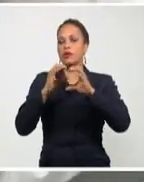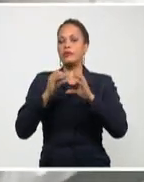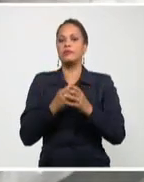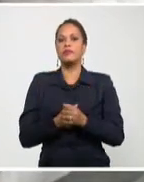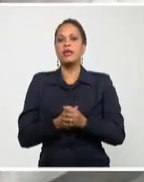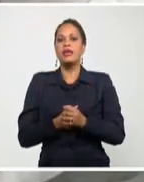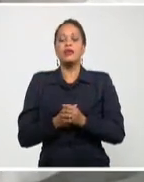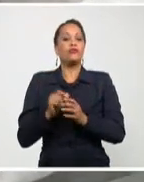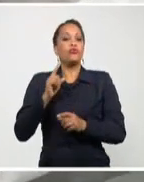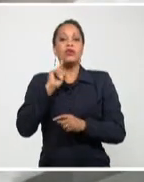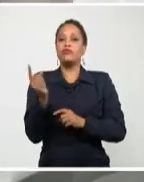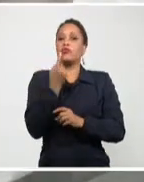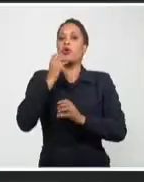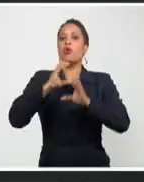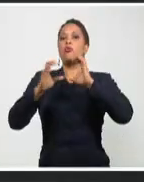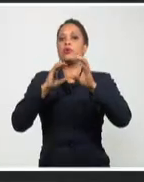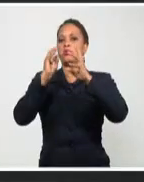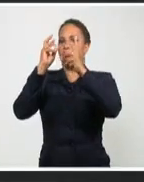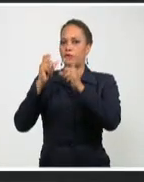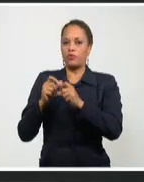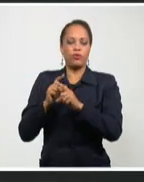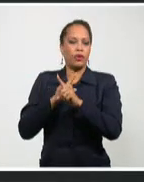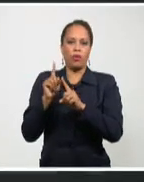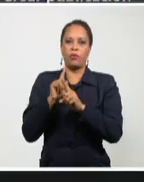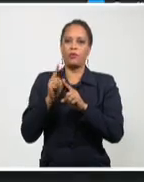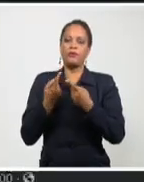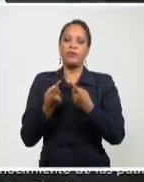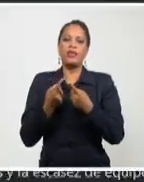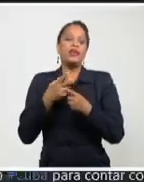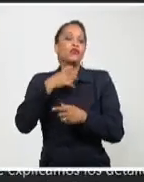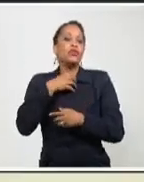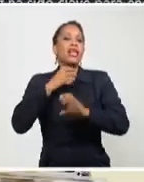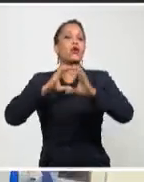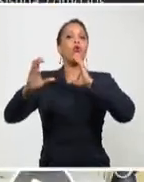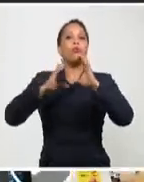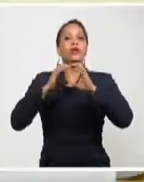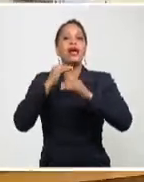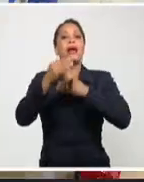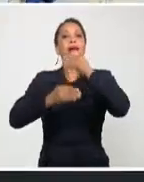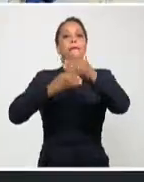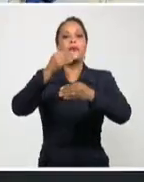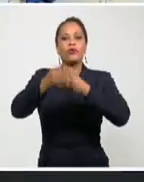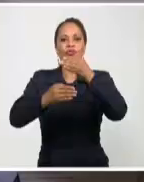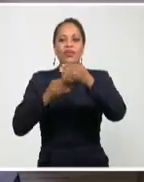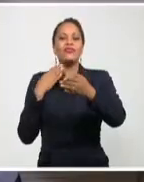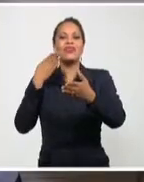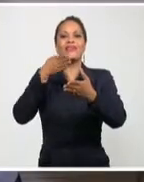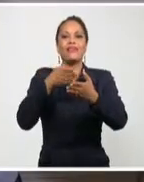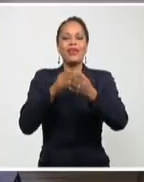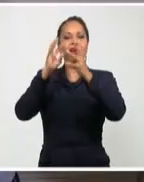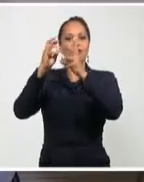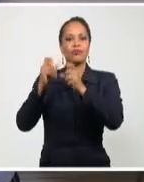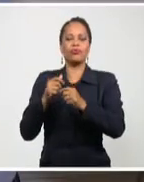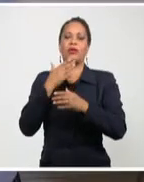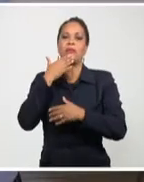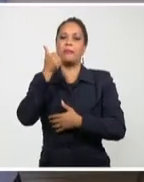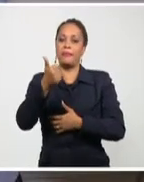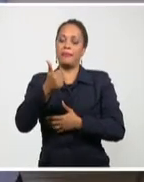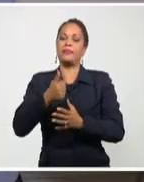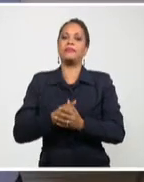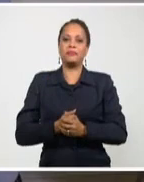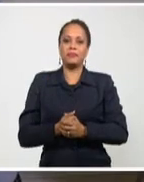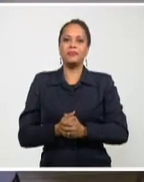no es solamente comunicar los resultados. No, tú tienes que comunicar el proceso por el que se llega a esos resultados. De manera de